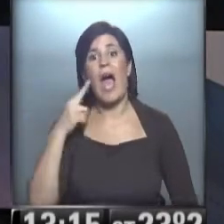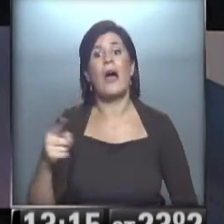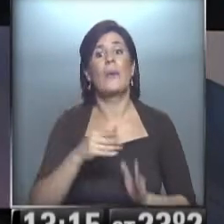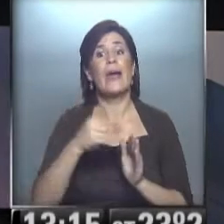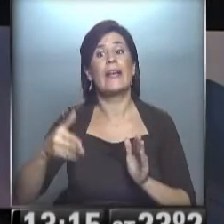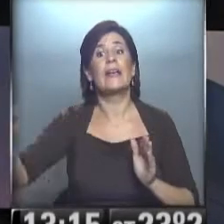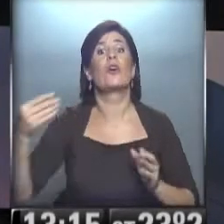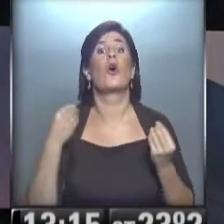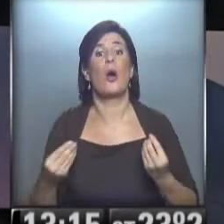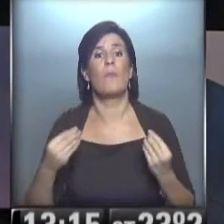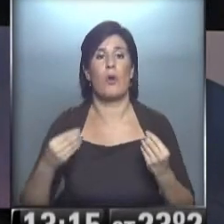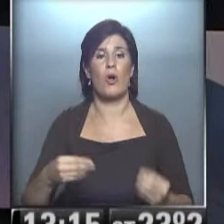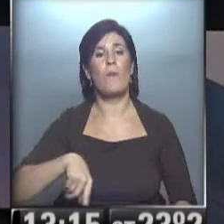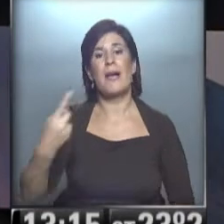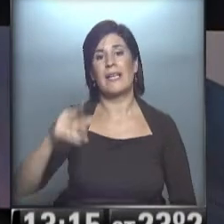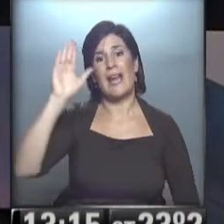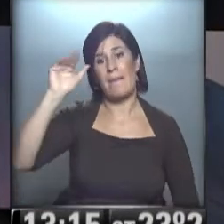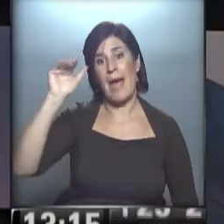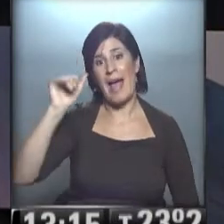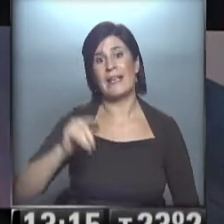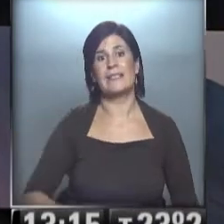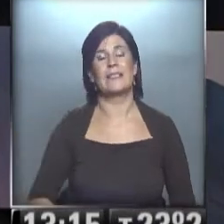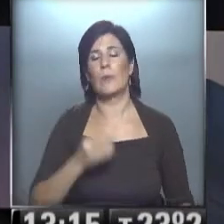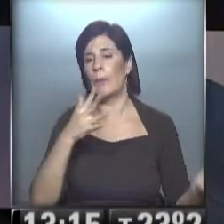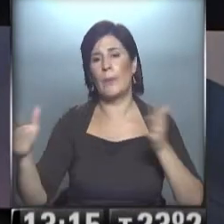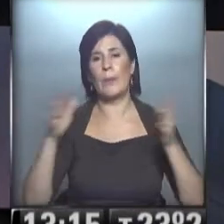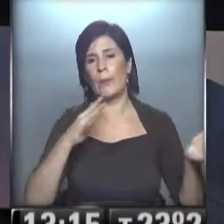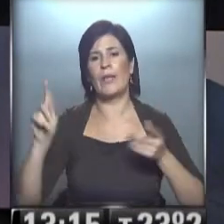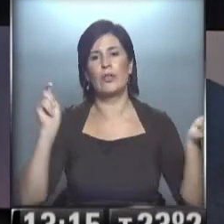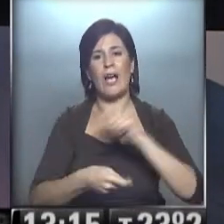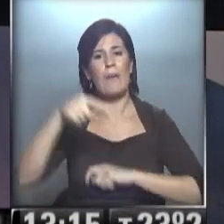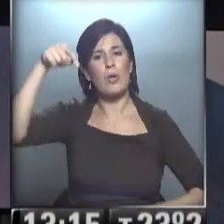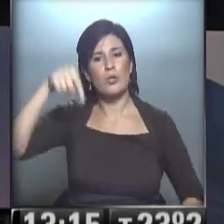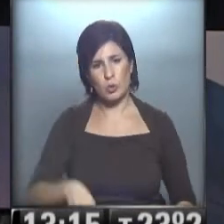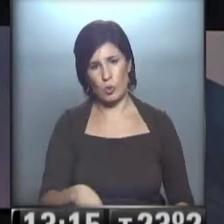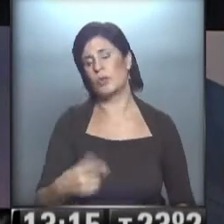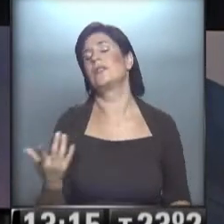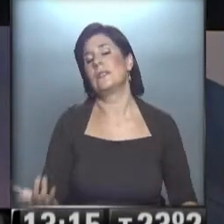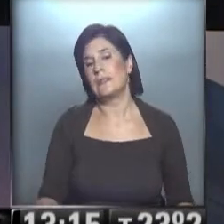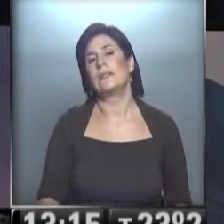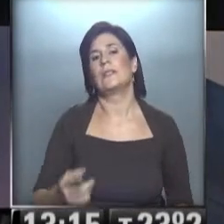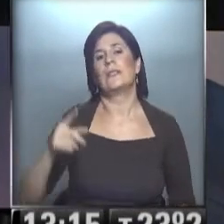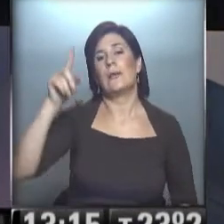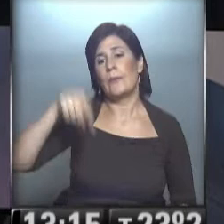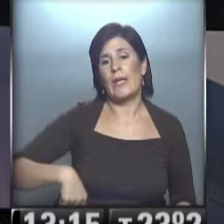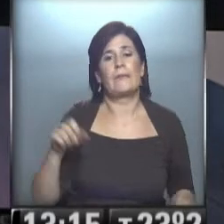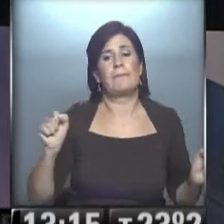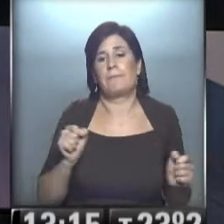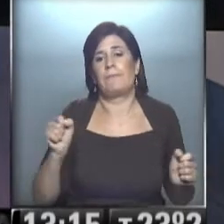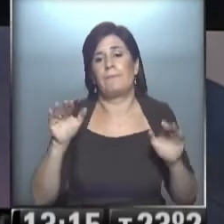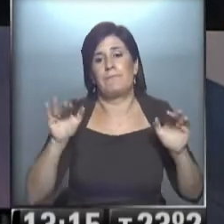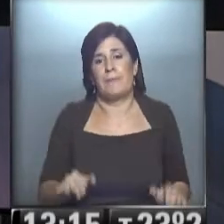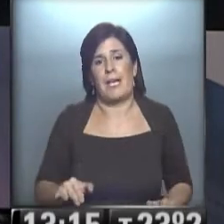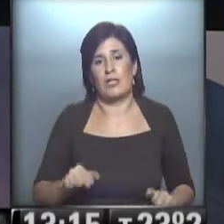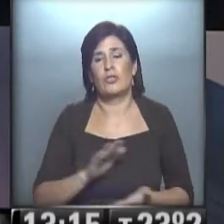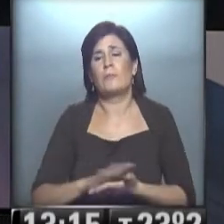días que siguen. Para mañana, el viento que va a cambiar al sector sur va a traer, por supuesto, descenso de temperatura. La